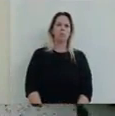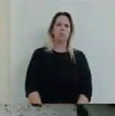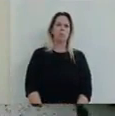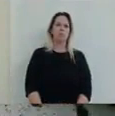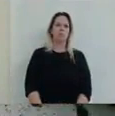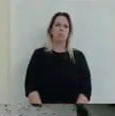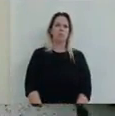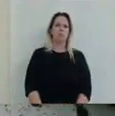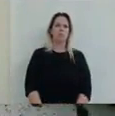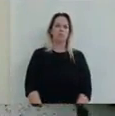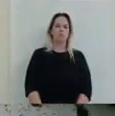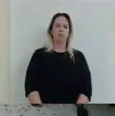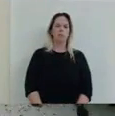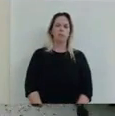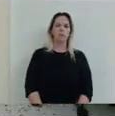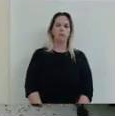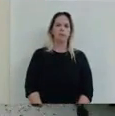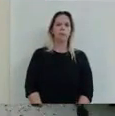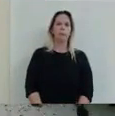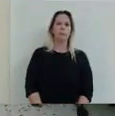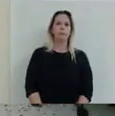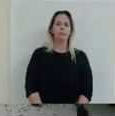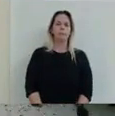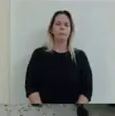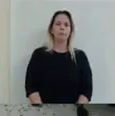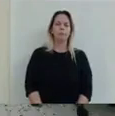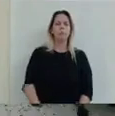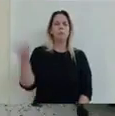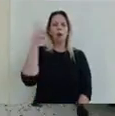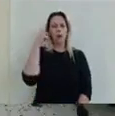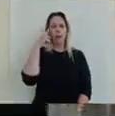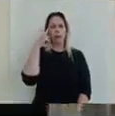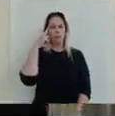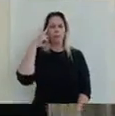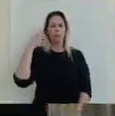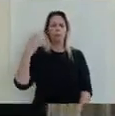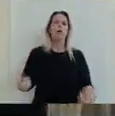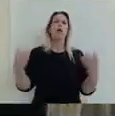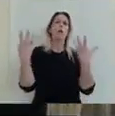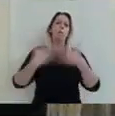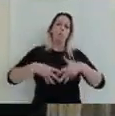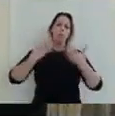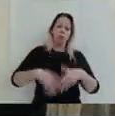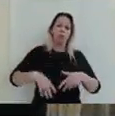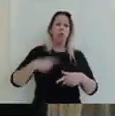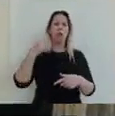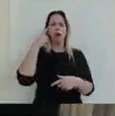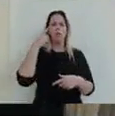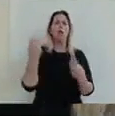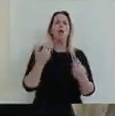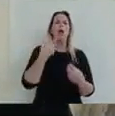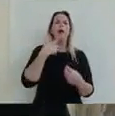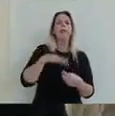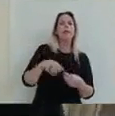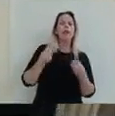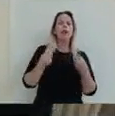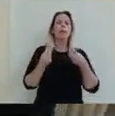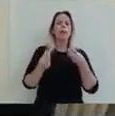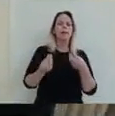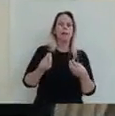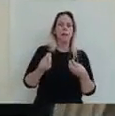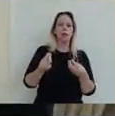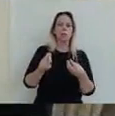La idea original del proyecto, más que nada, es poder contar con esos elementos, independientemente de que el Consejo y toda la ciudadanía cuente con los gastos que